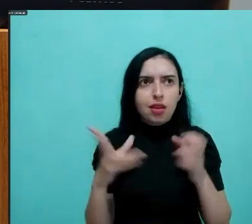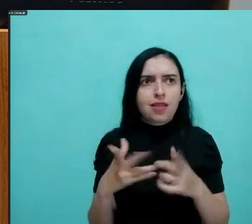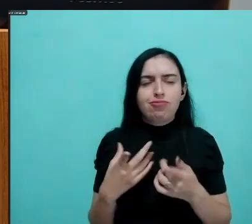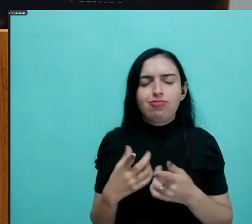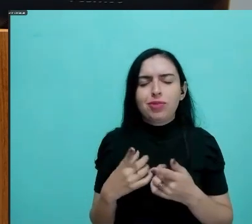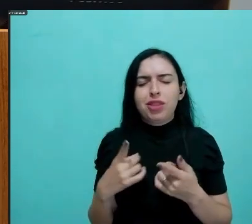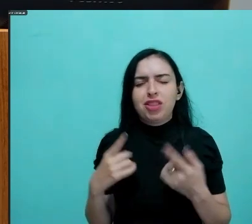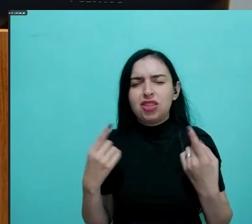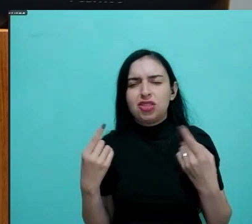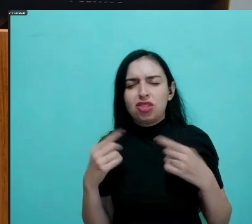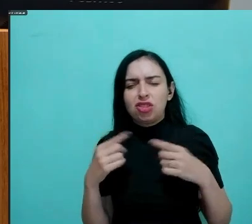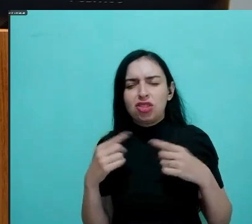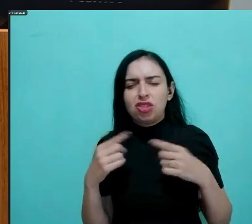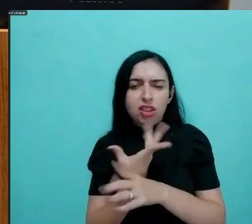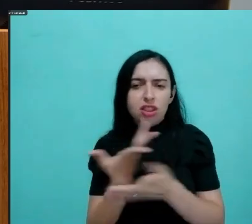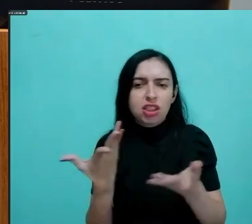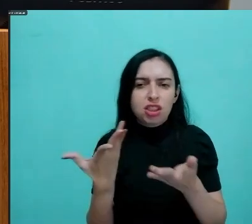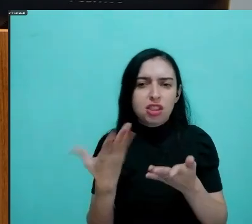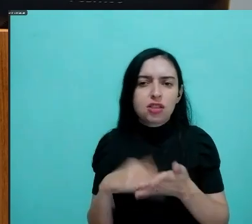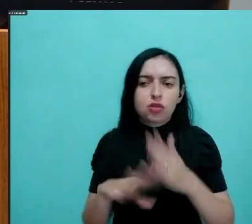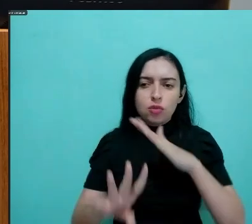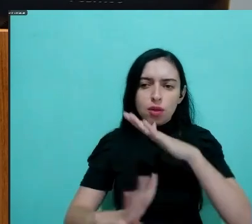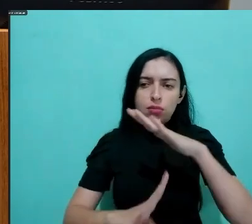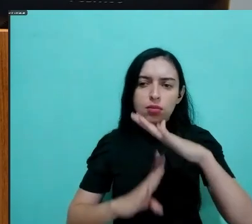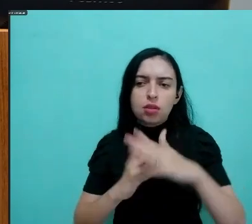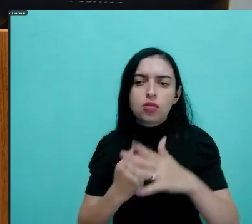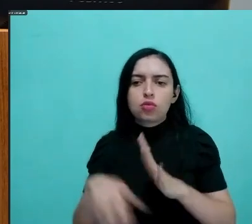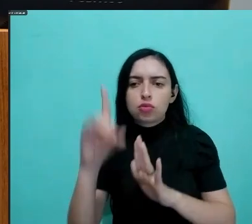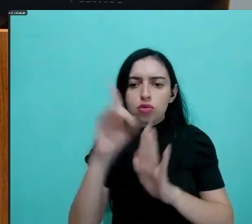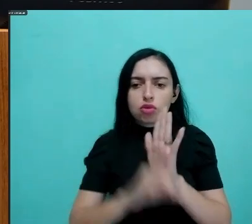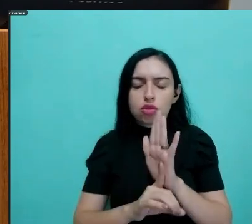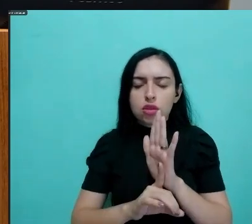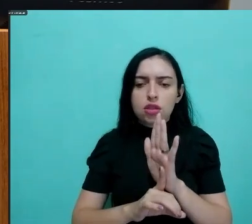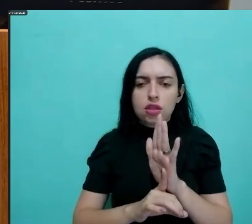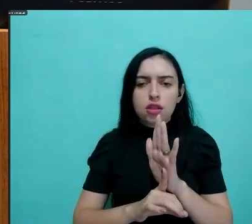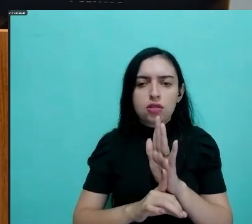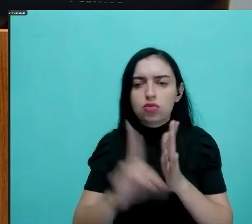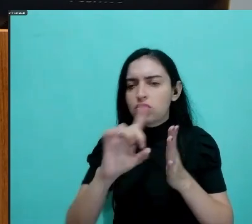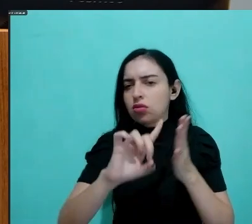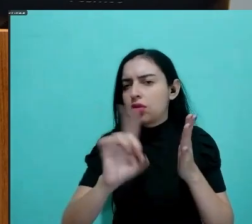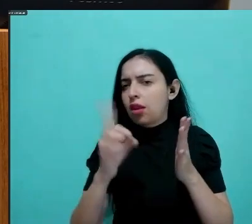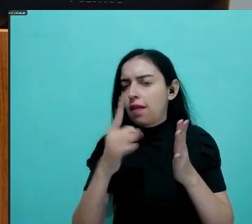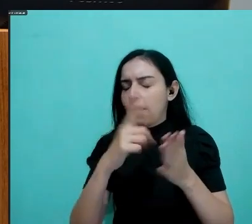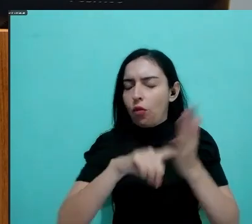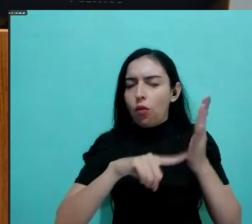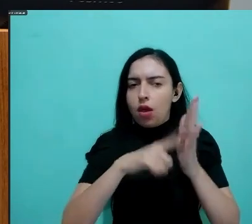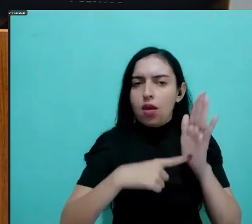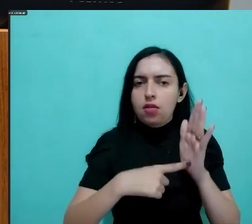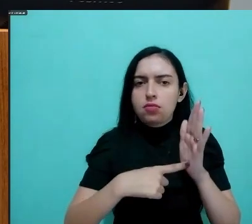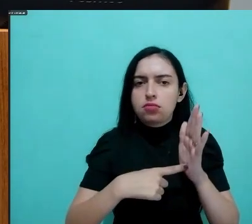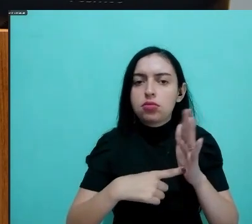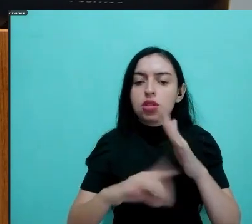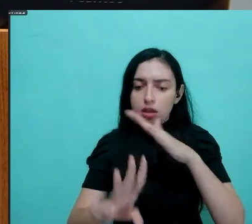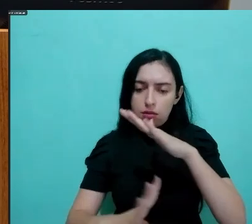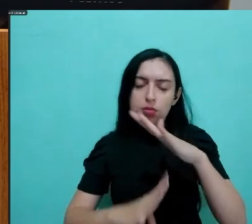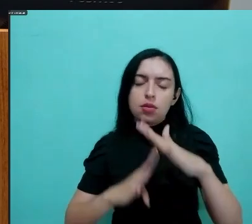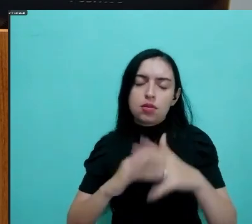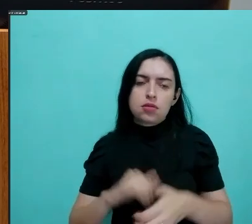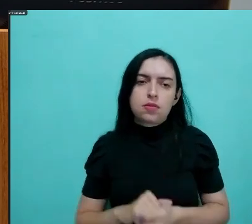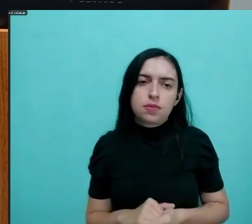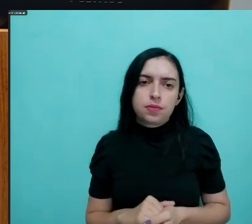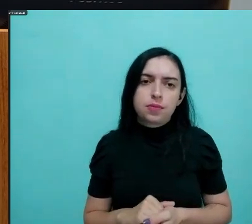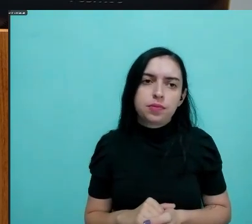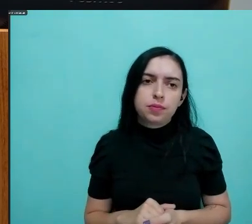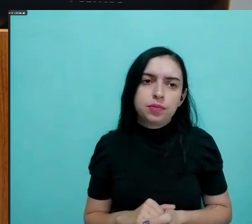como la inmigración, los derechos de los refugiados y la inmigración.